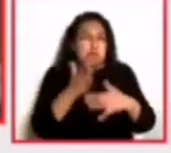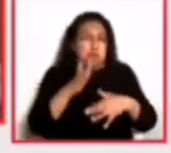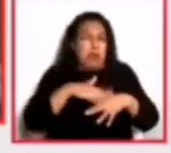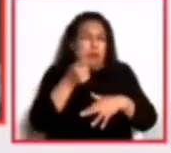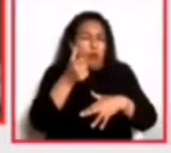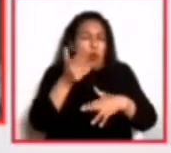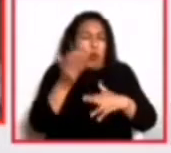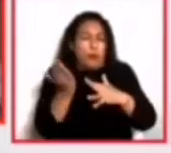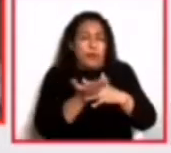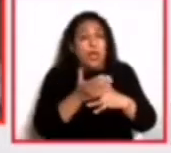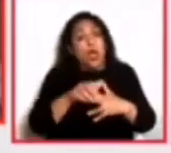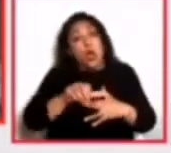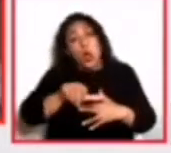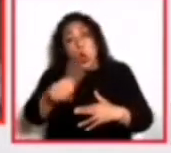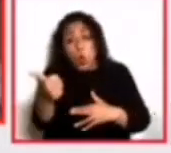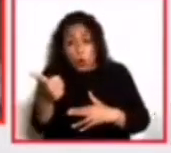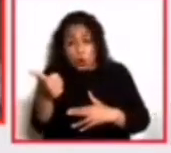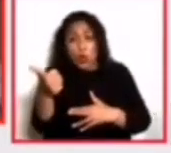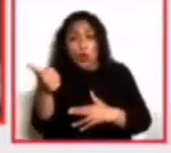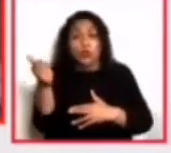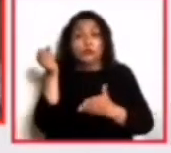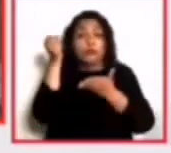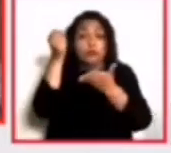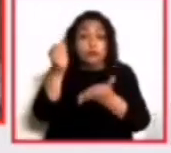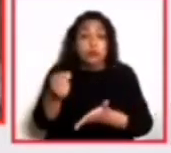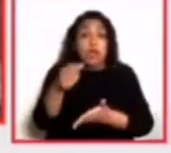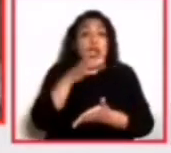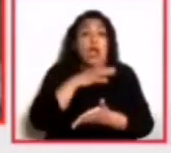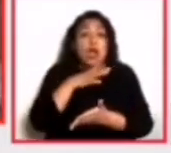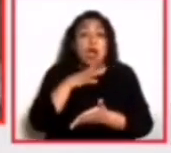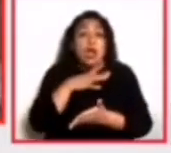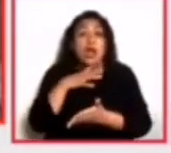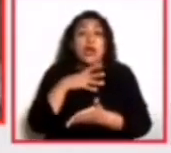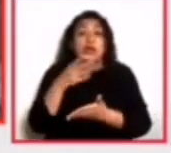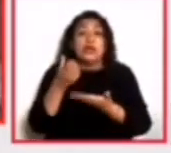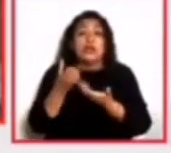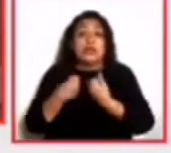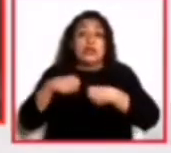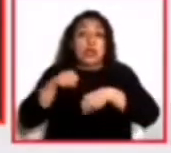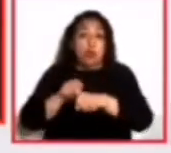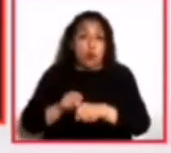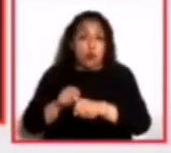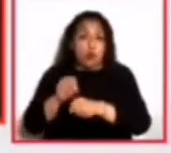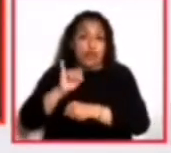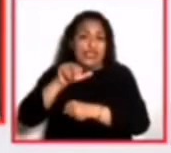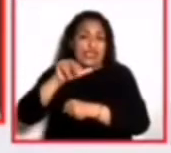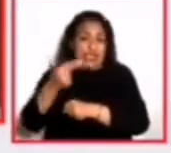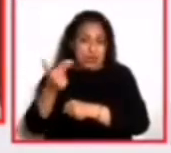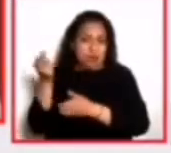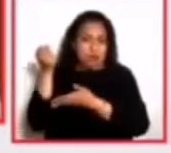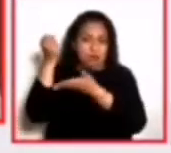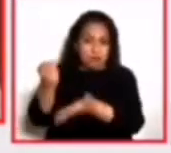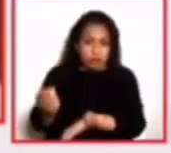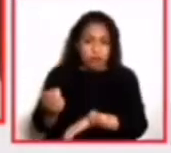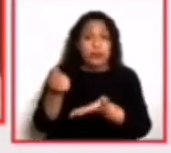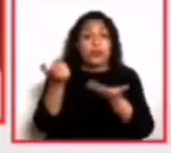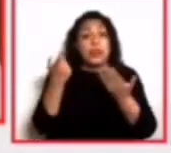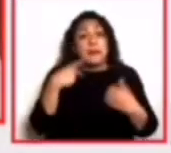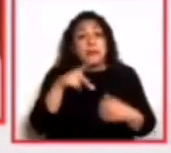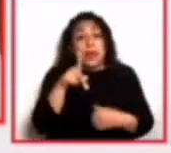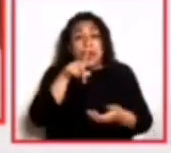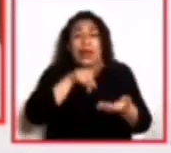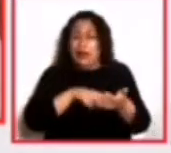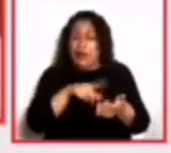y para el resto se cuenta con recursos del seguro del INA. Sin embargo, ahí tenemos